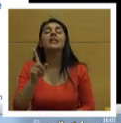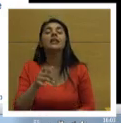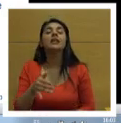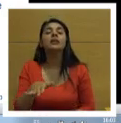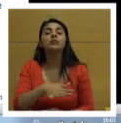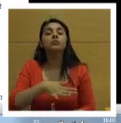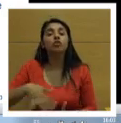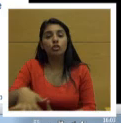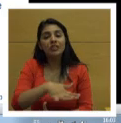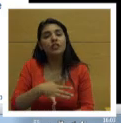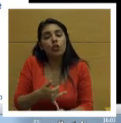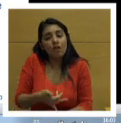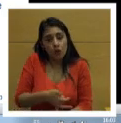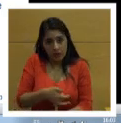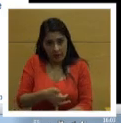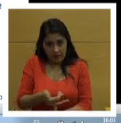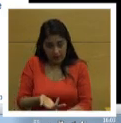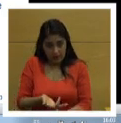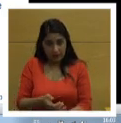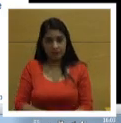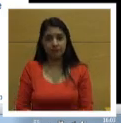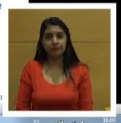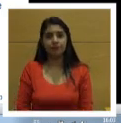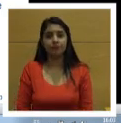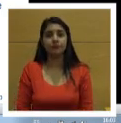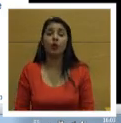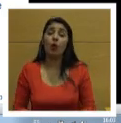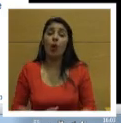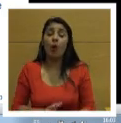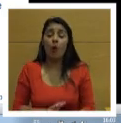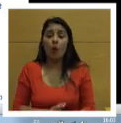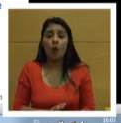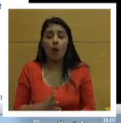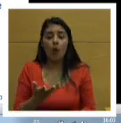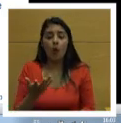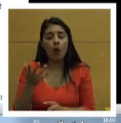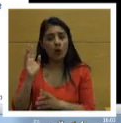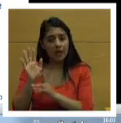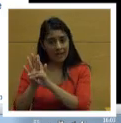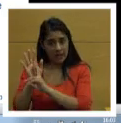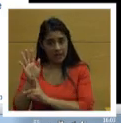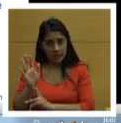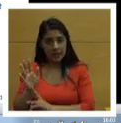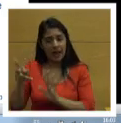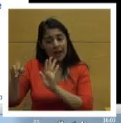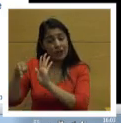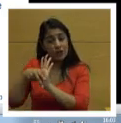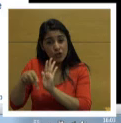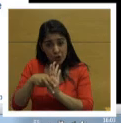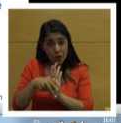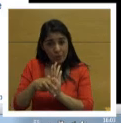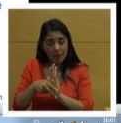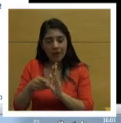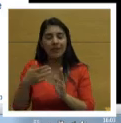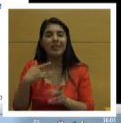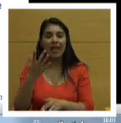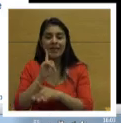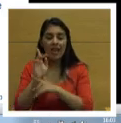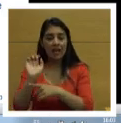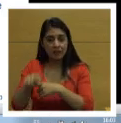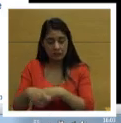vulnerabilidad en los casos previstos en ella, como un cuerpo normativo que constituye un referente desde un punto de